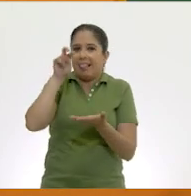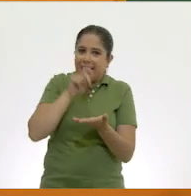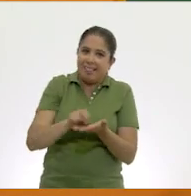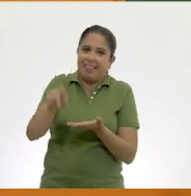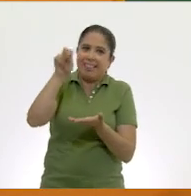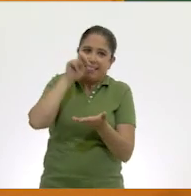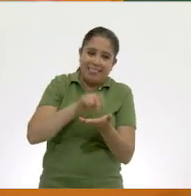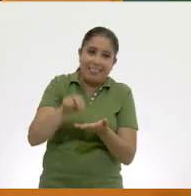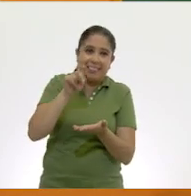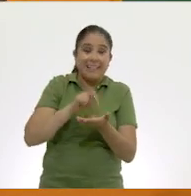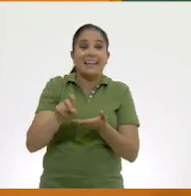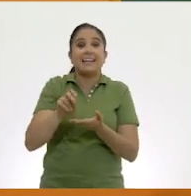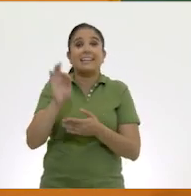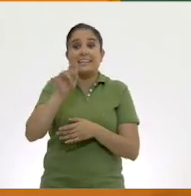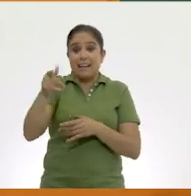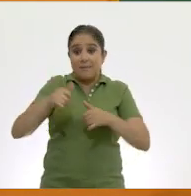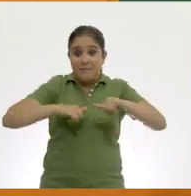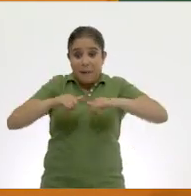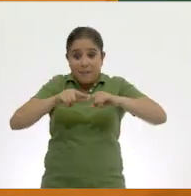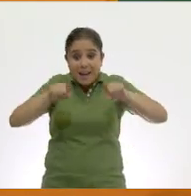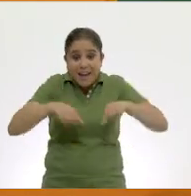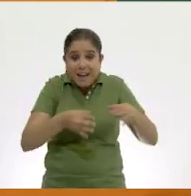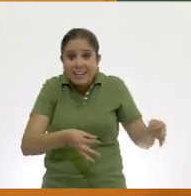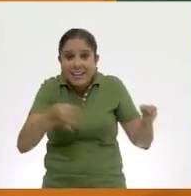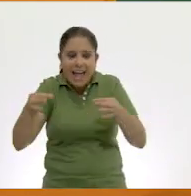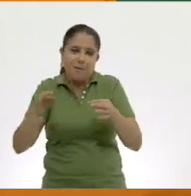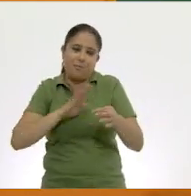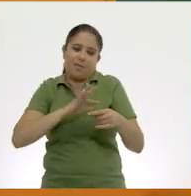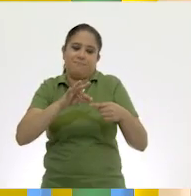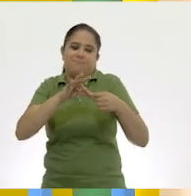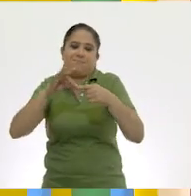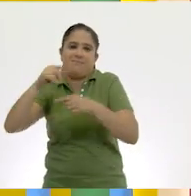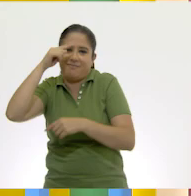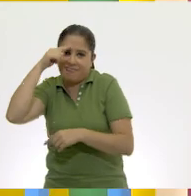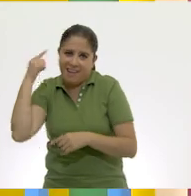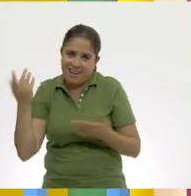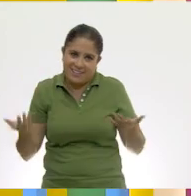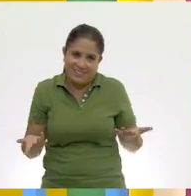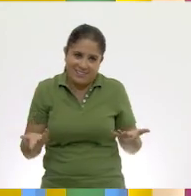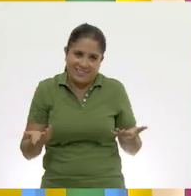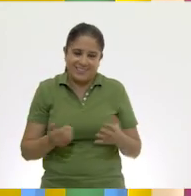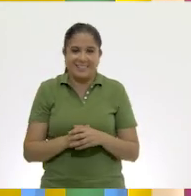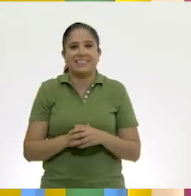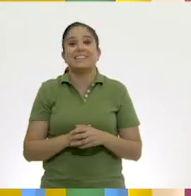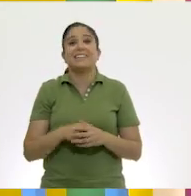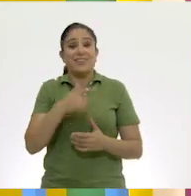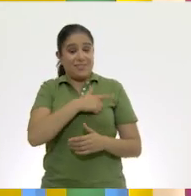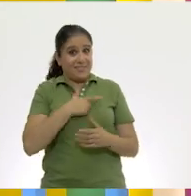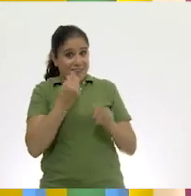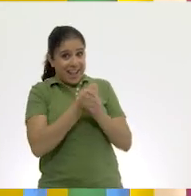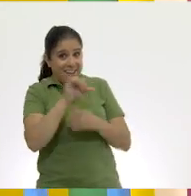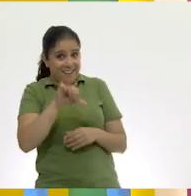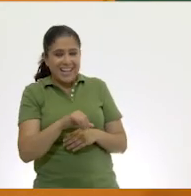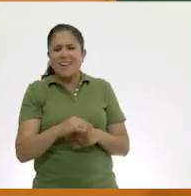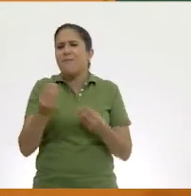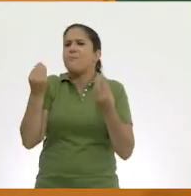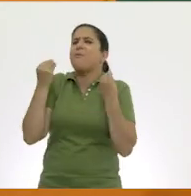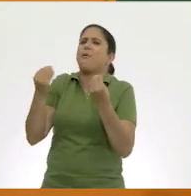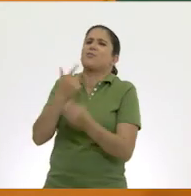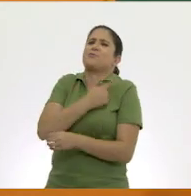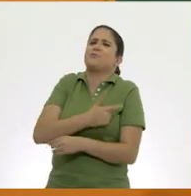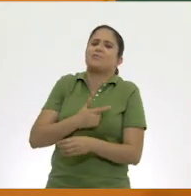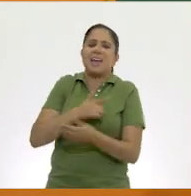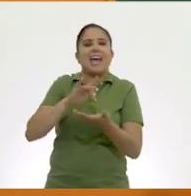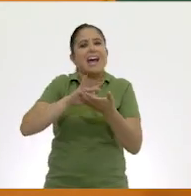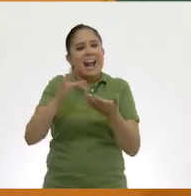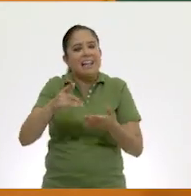si hubiera llevado su croquis esto no hubiera sucedido me gustó la clase de hoy muchísimo gracias maestra lee mi gracia sale